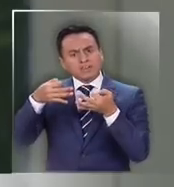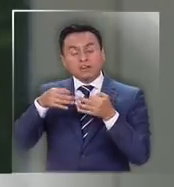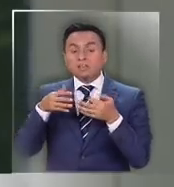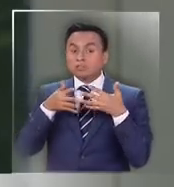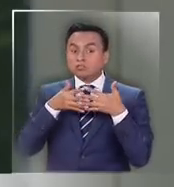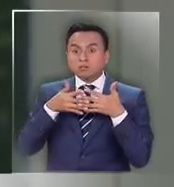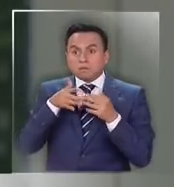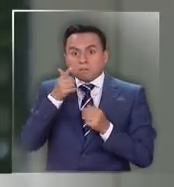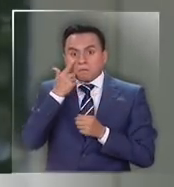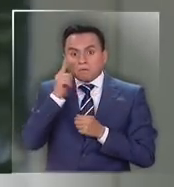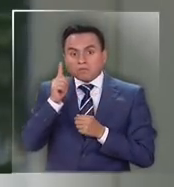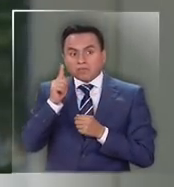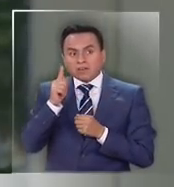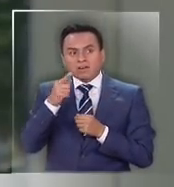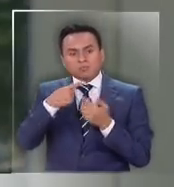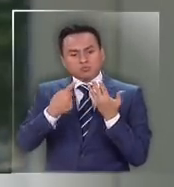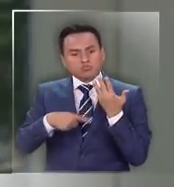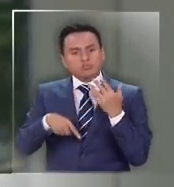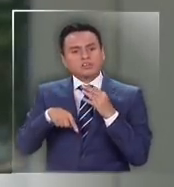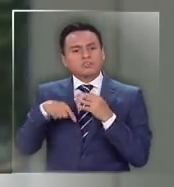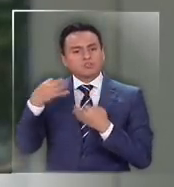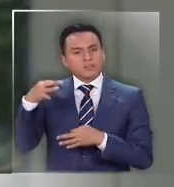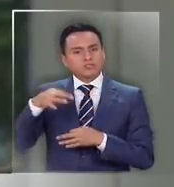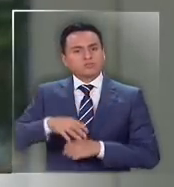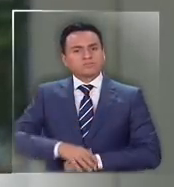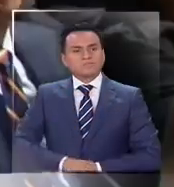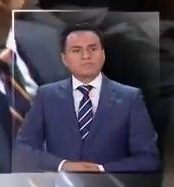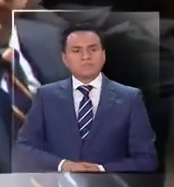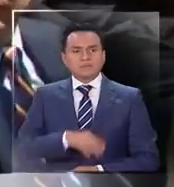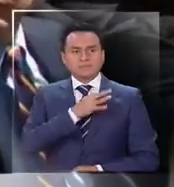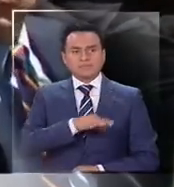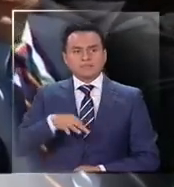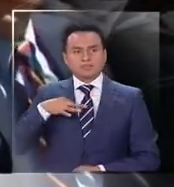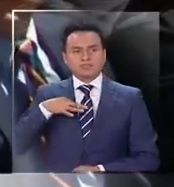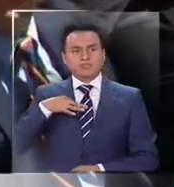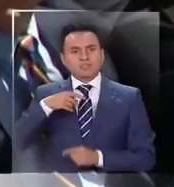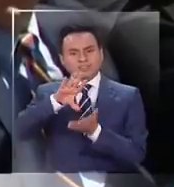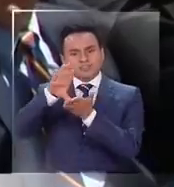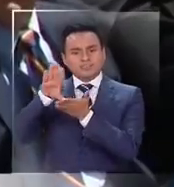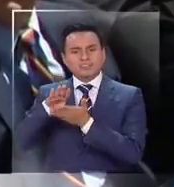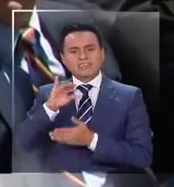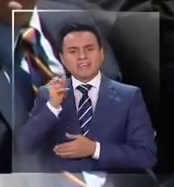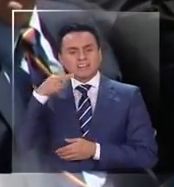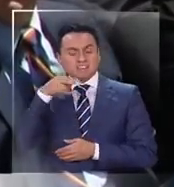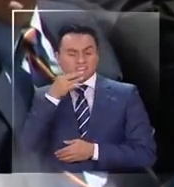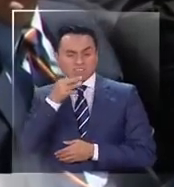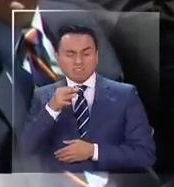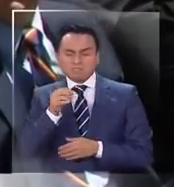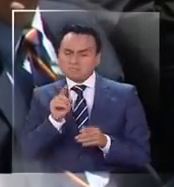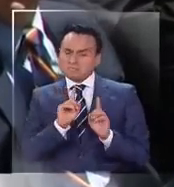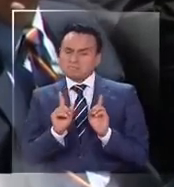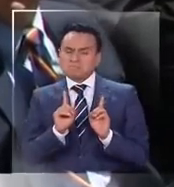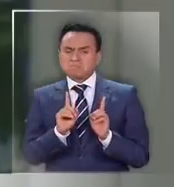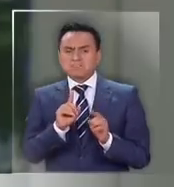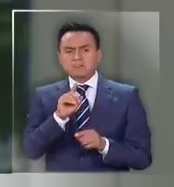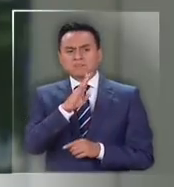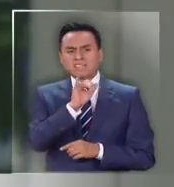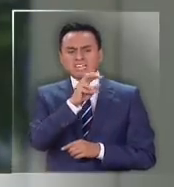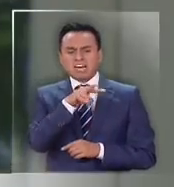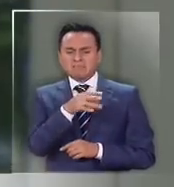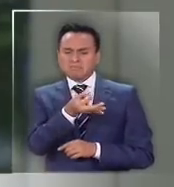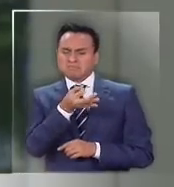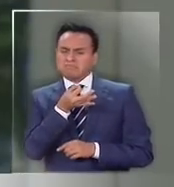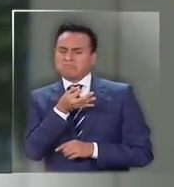Estados Unidos desconocía muchos de esos documentos. El ministro de Exteriores de Irán desestimó las declaraciones de Netanyahu